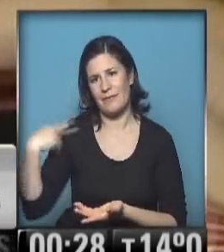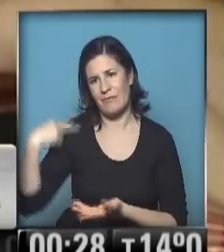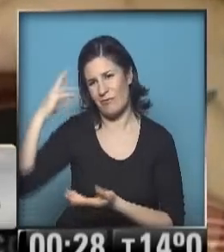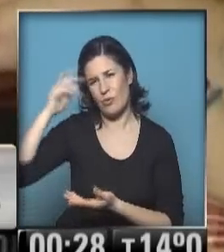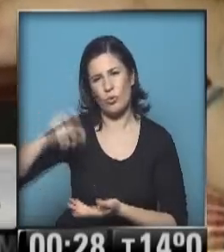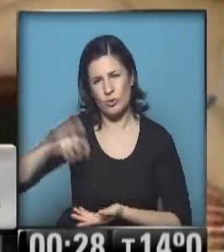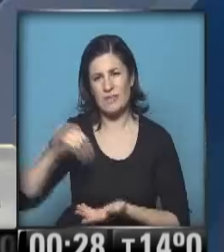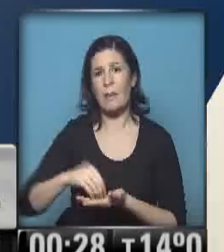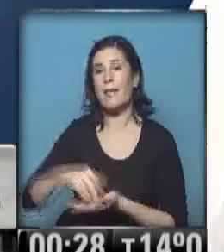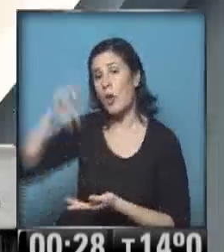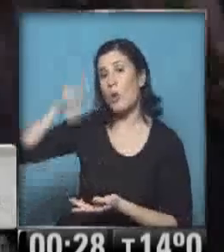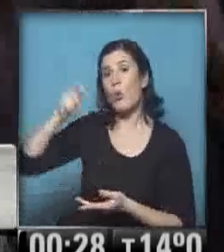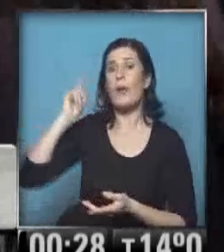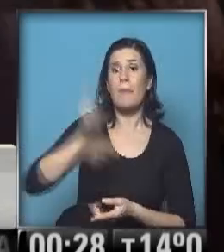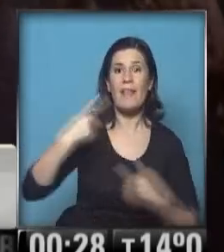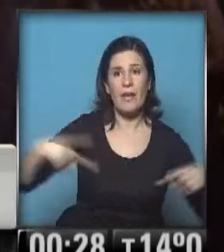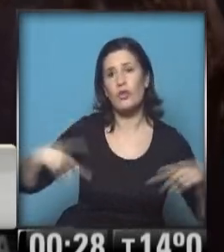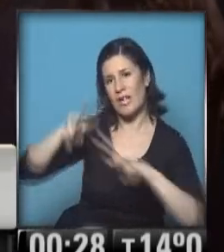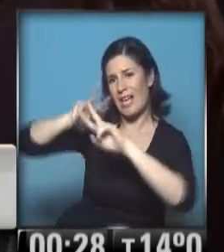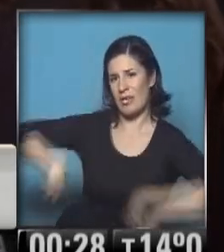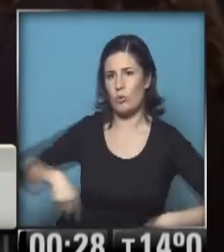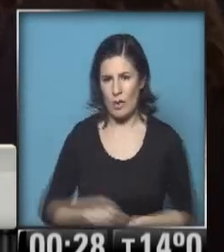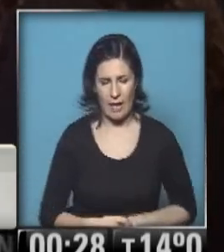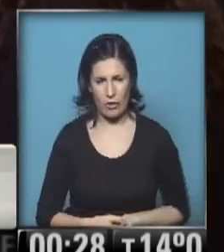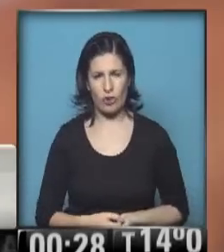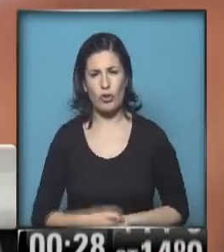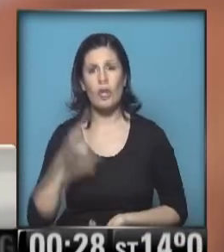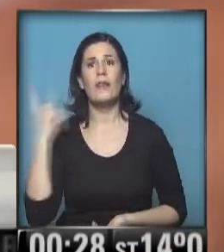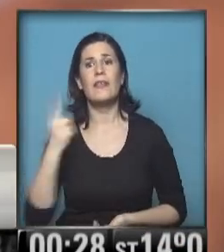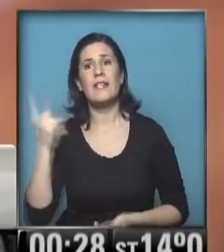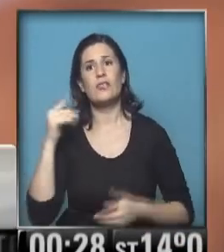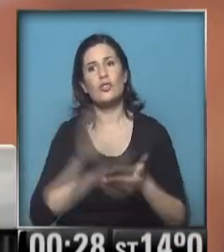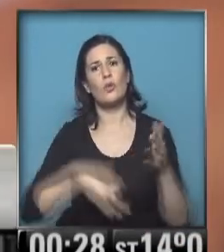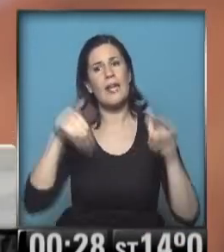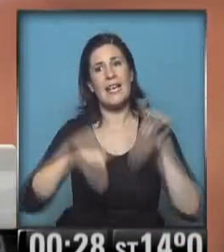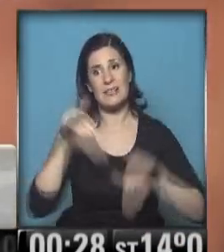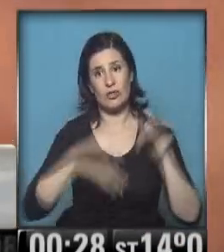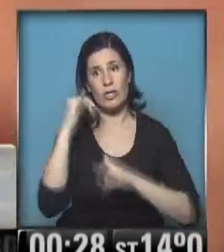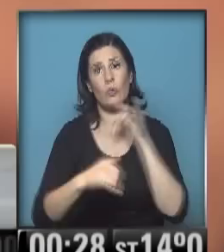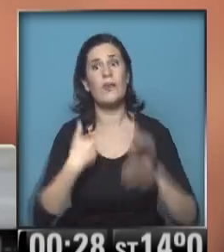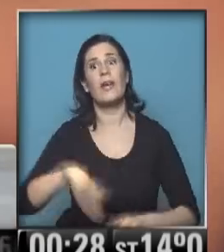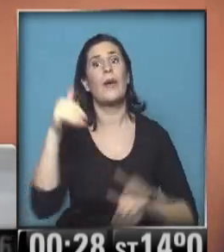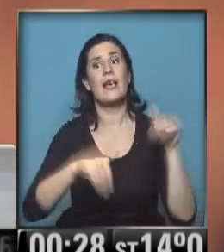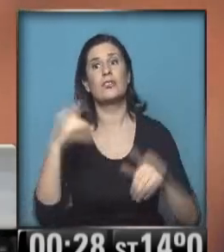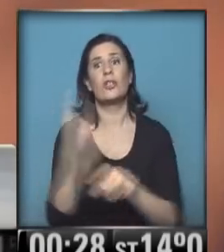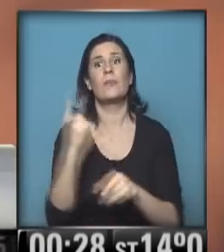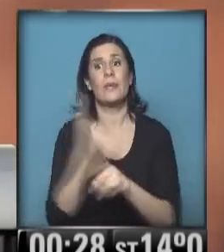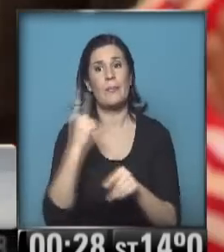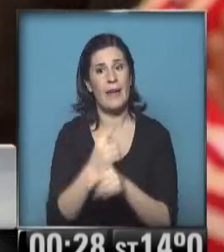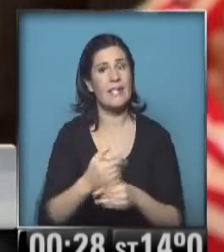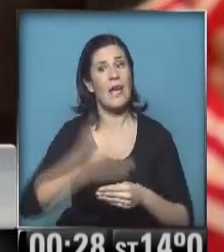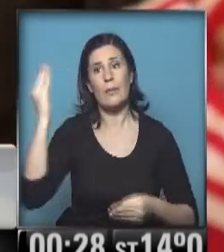dictados por el magistrado. La Dirección Nacional Electoral difundió el calendario de las primarias abiertas,